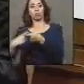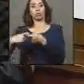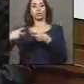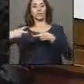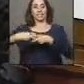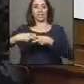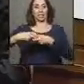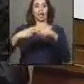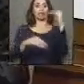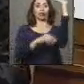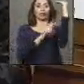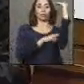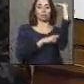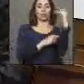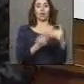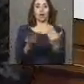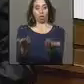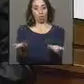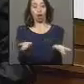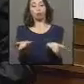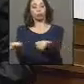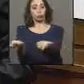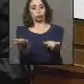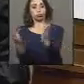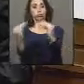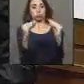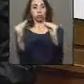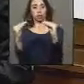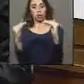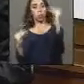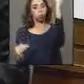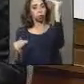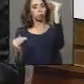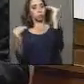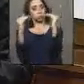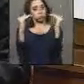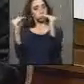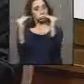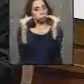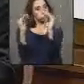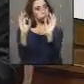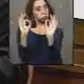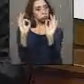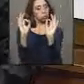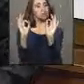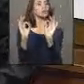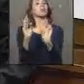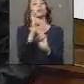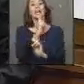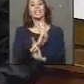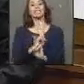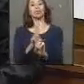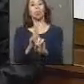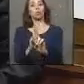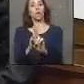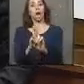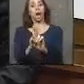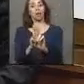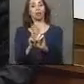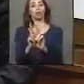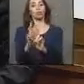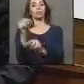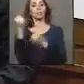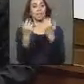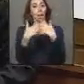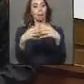de suficientes instrumentos para que ese diálogo sea equilibrado, razonable, de modo tal que el producto de lo bien que le